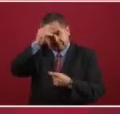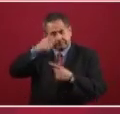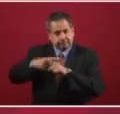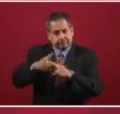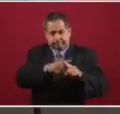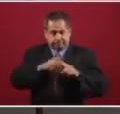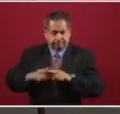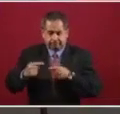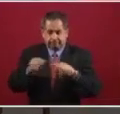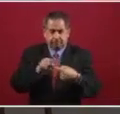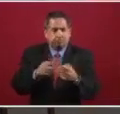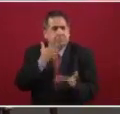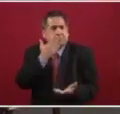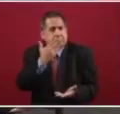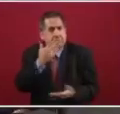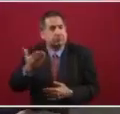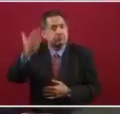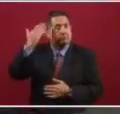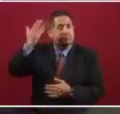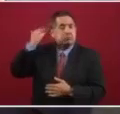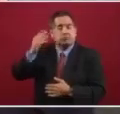existía.